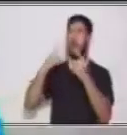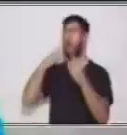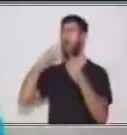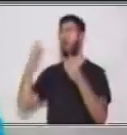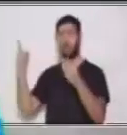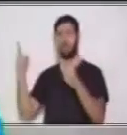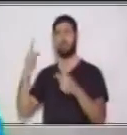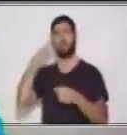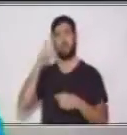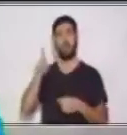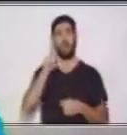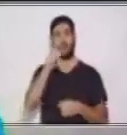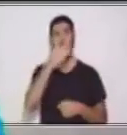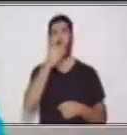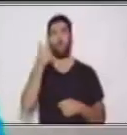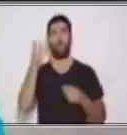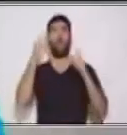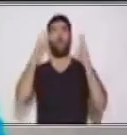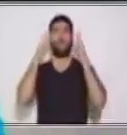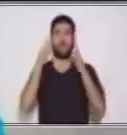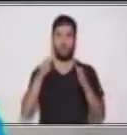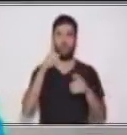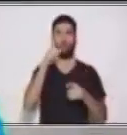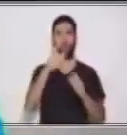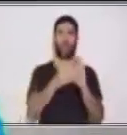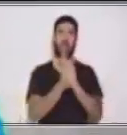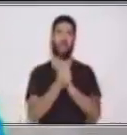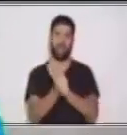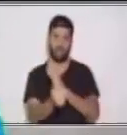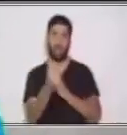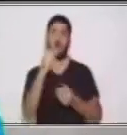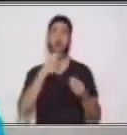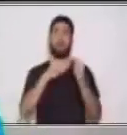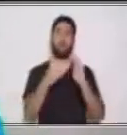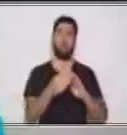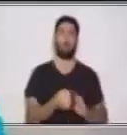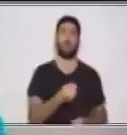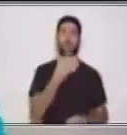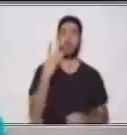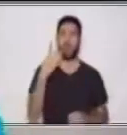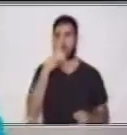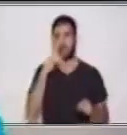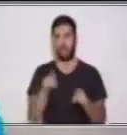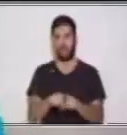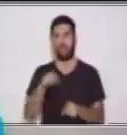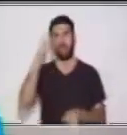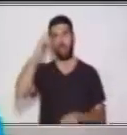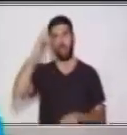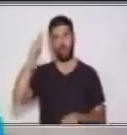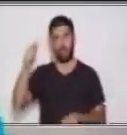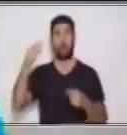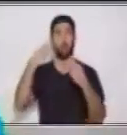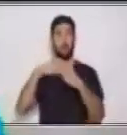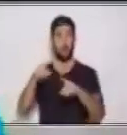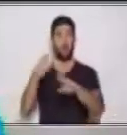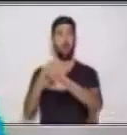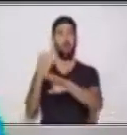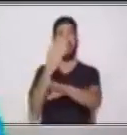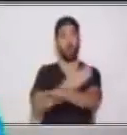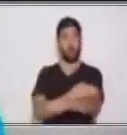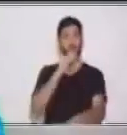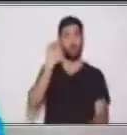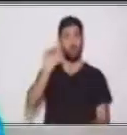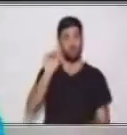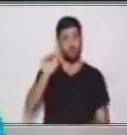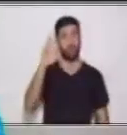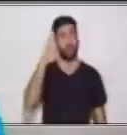como la atención, la memoria, la habilidad y el pensamiento lógico. Pero recuerda que antes de iniciar, debes